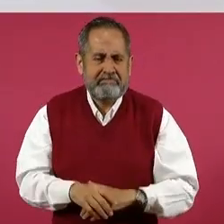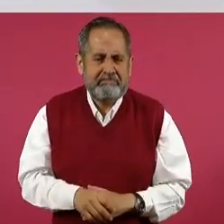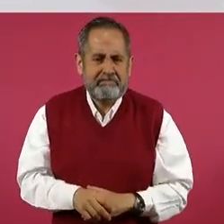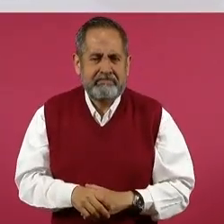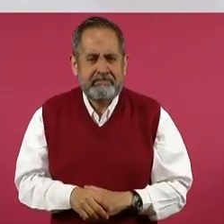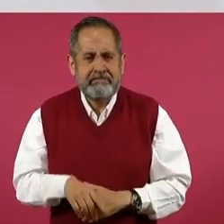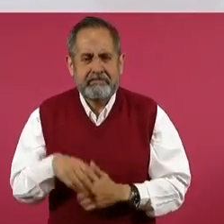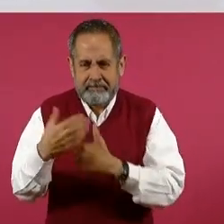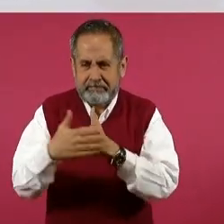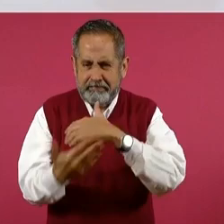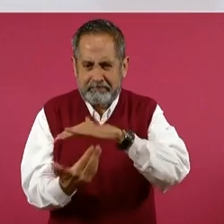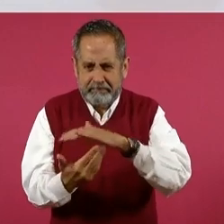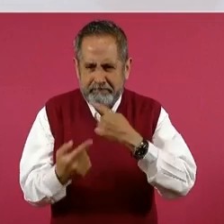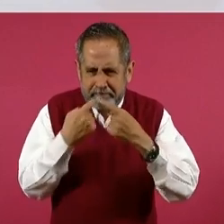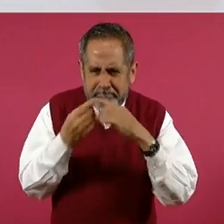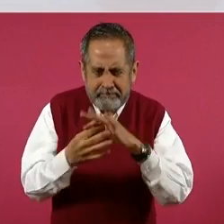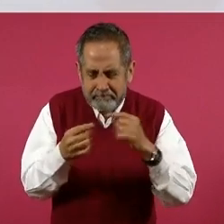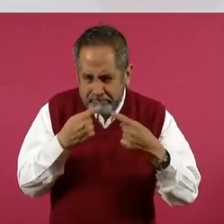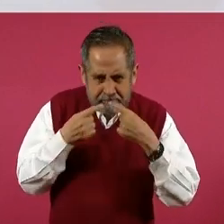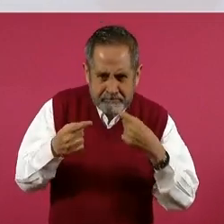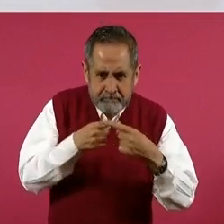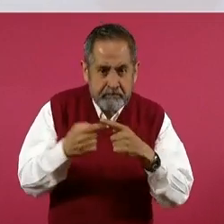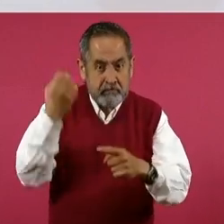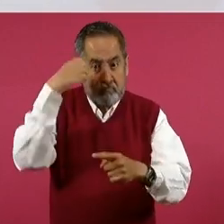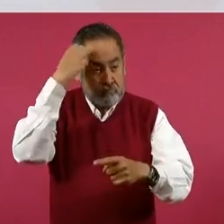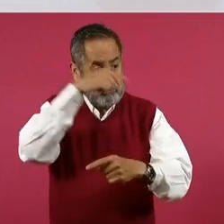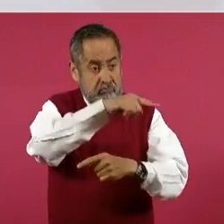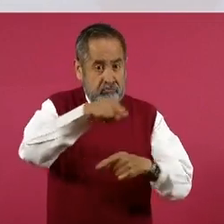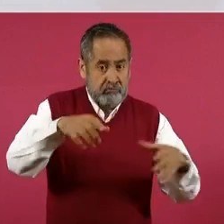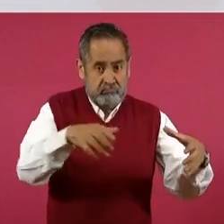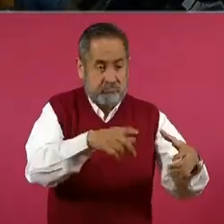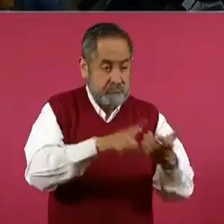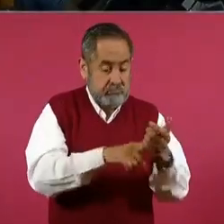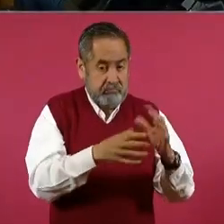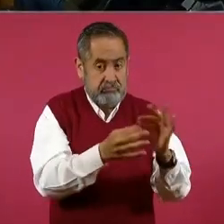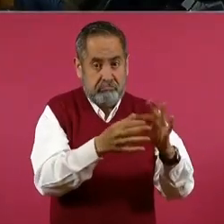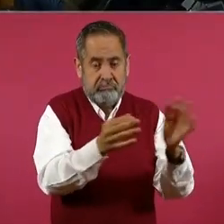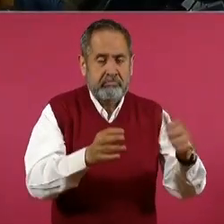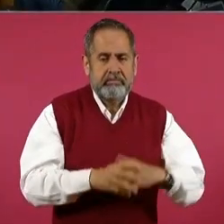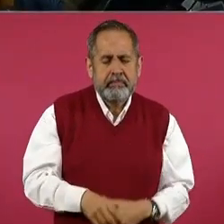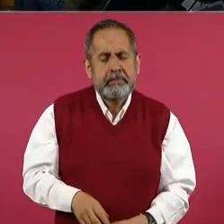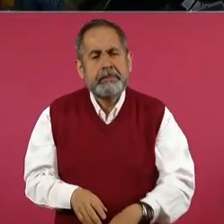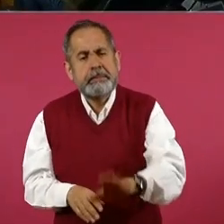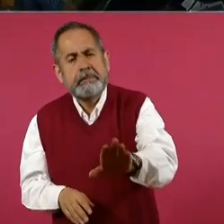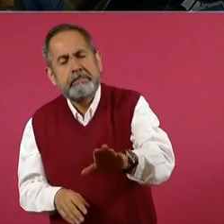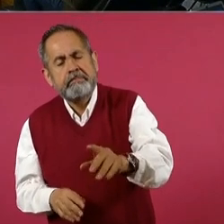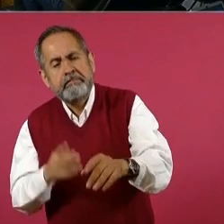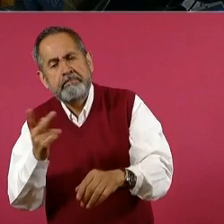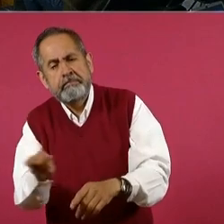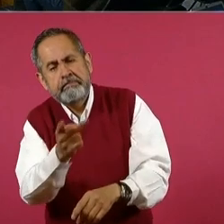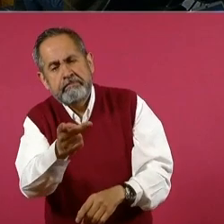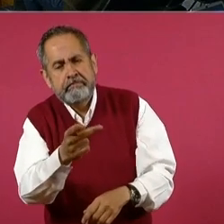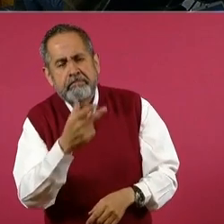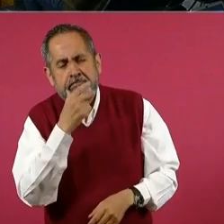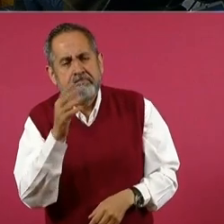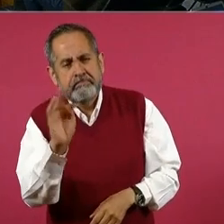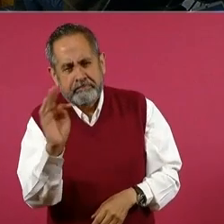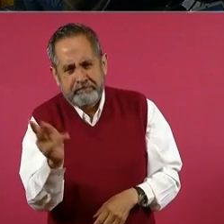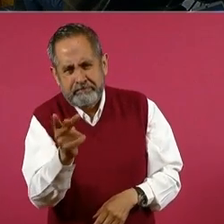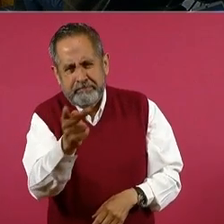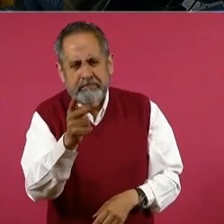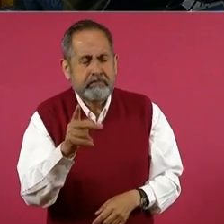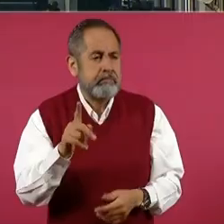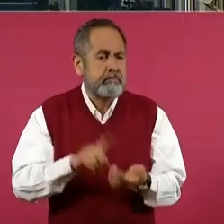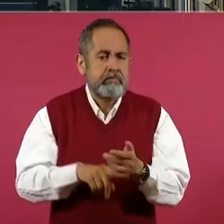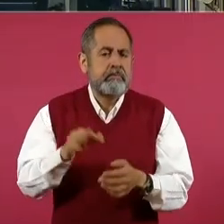en las mesas donde llegan los expertos. Sí, justo en ese sentido, ¿no considera que también valdría la pena que